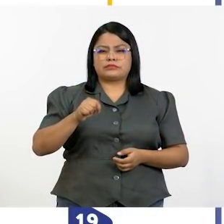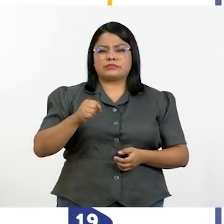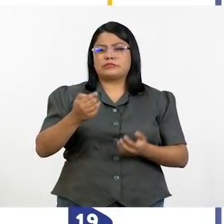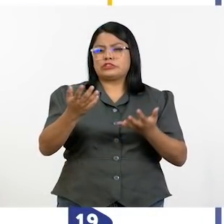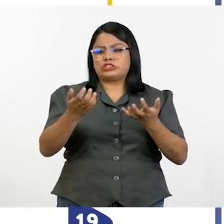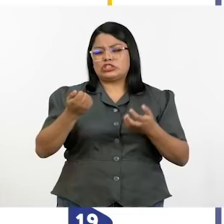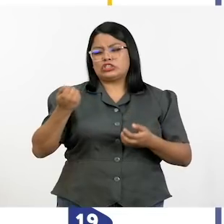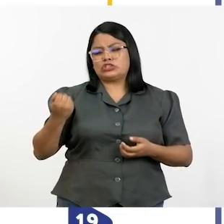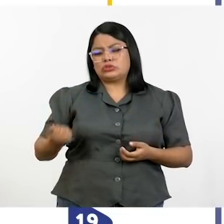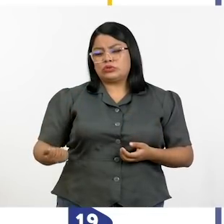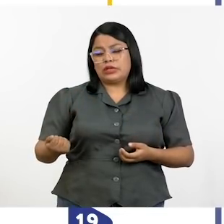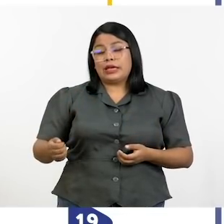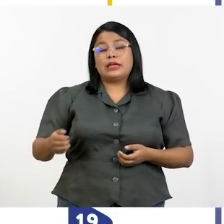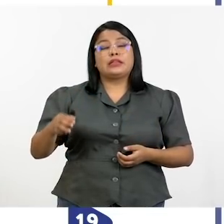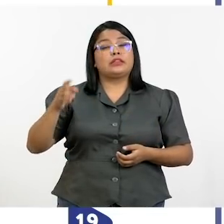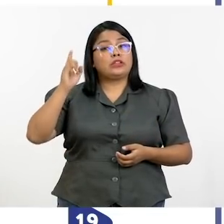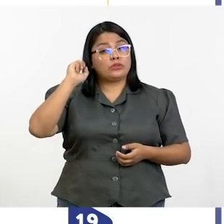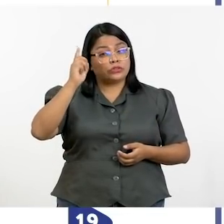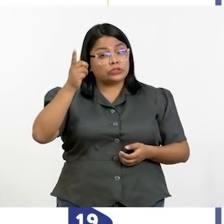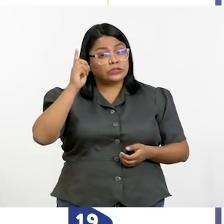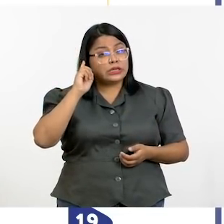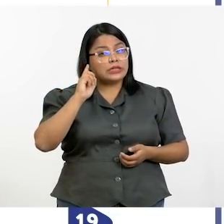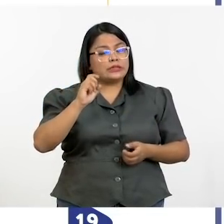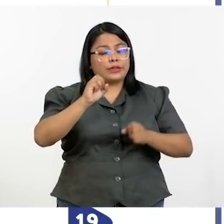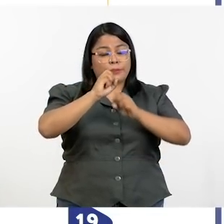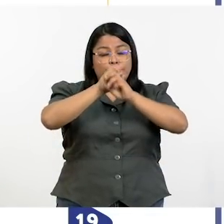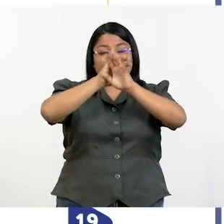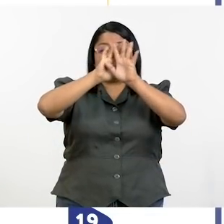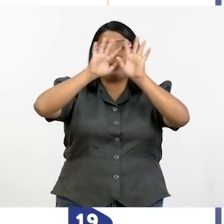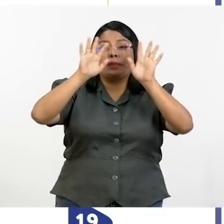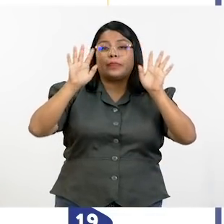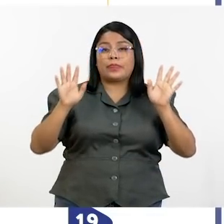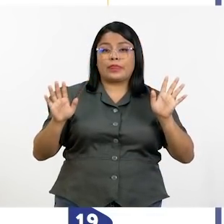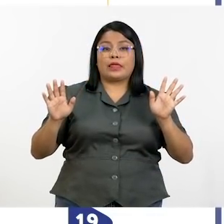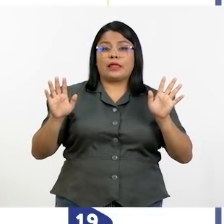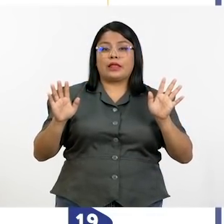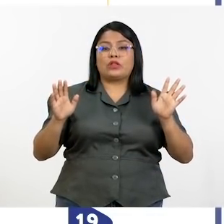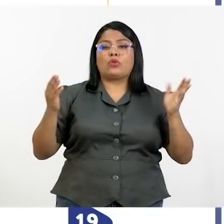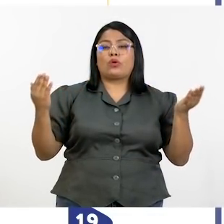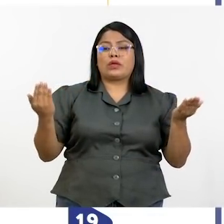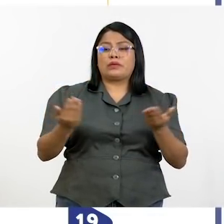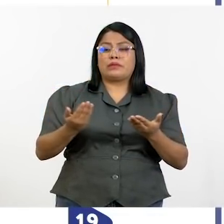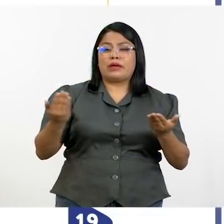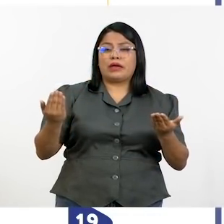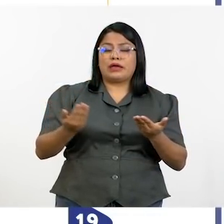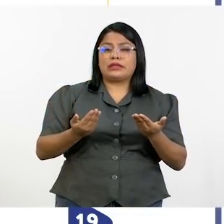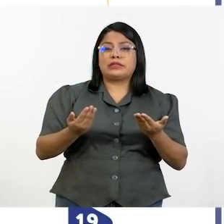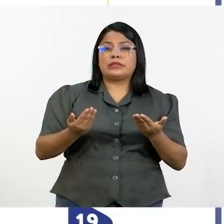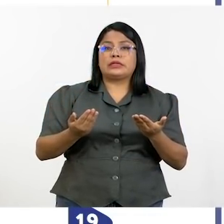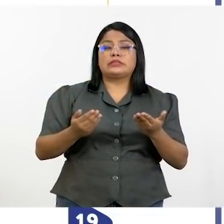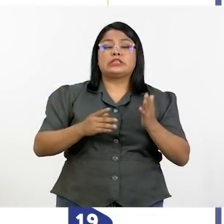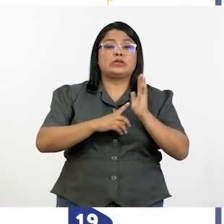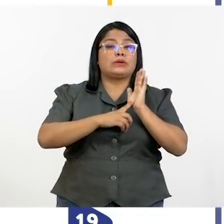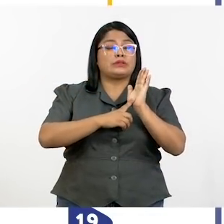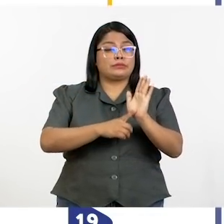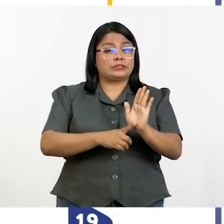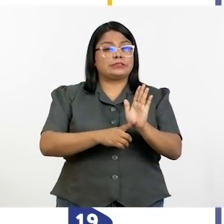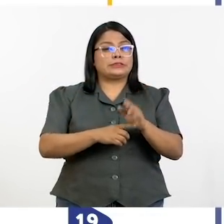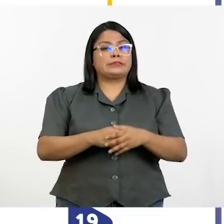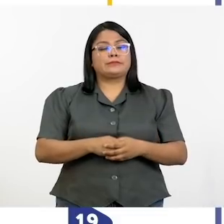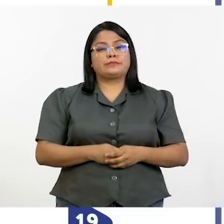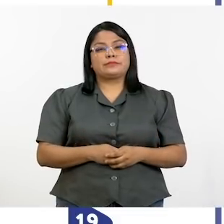busca que tanto estudiantes como docentes tengan claridad sobre la principal producción textual de la unidad en